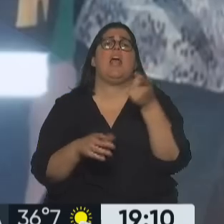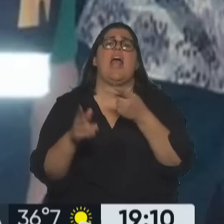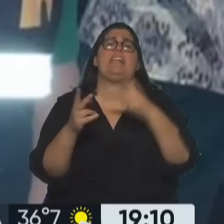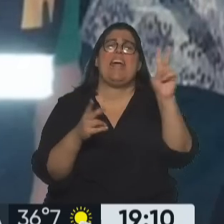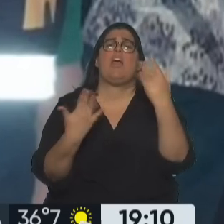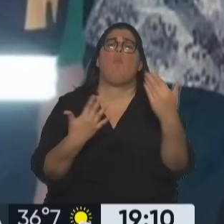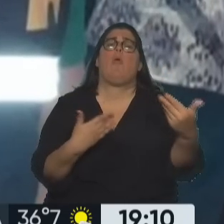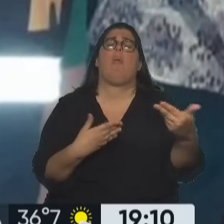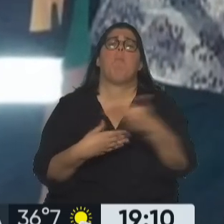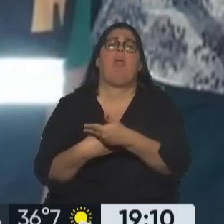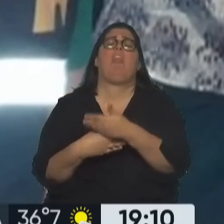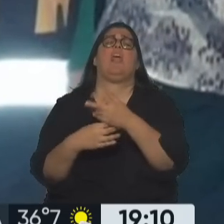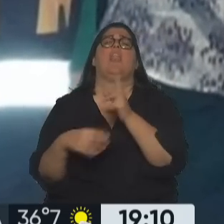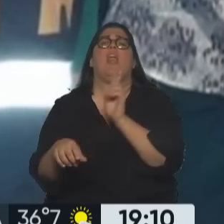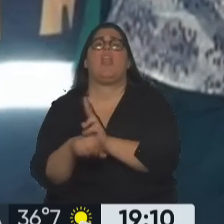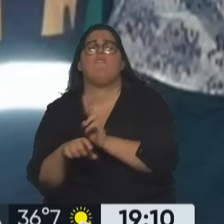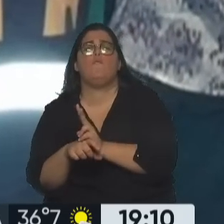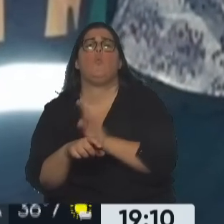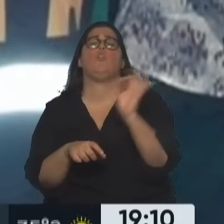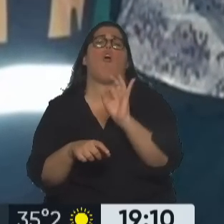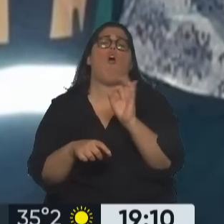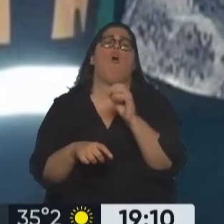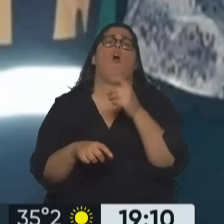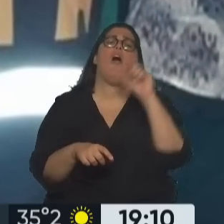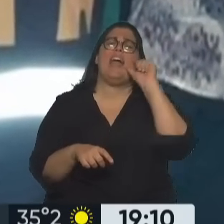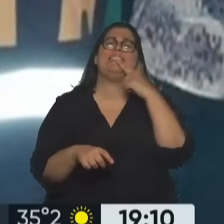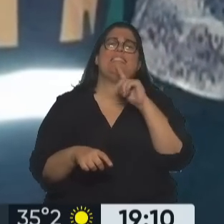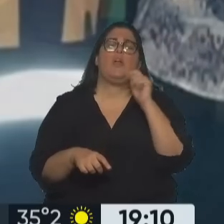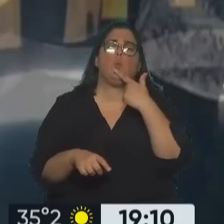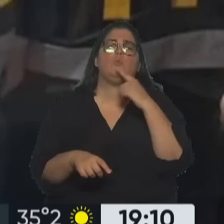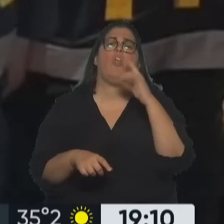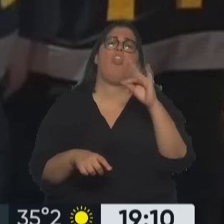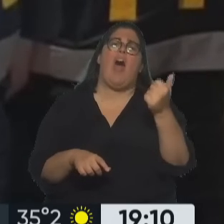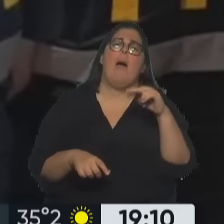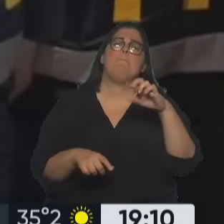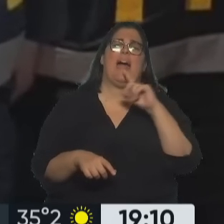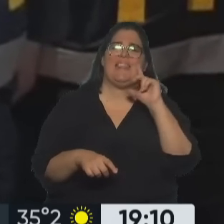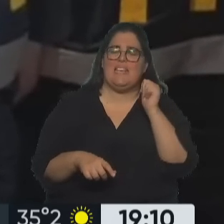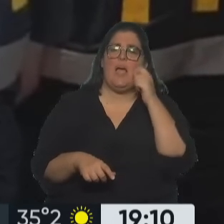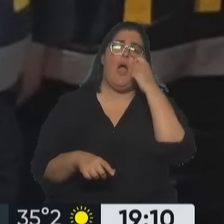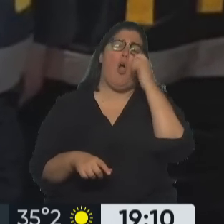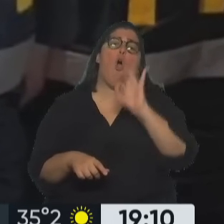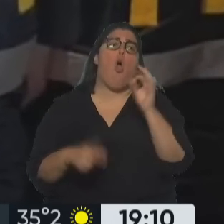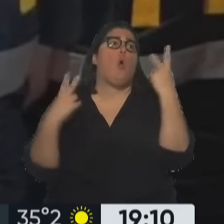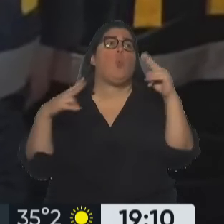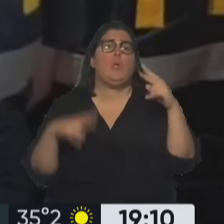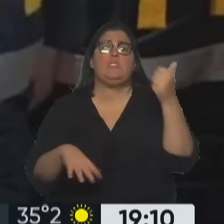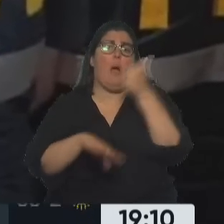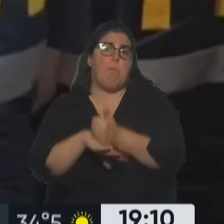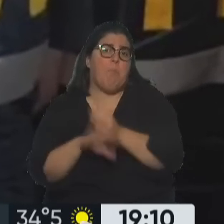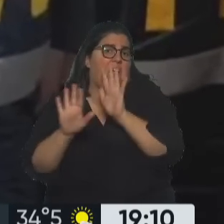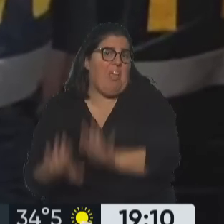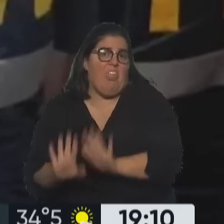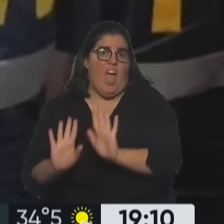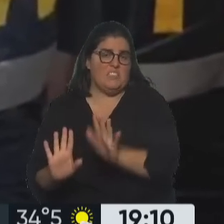pueden pedir el estatus de patria pueden pedir asistencia humanitaria o pueden simplemente venir como turistas la realidad